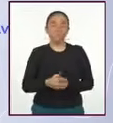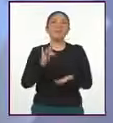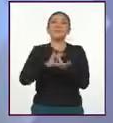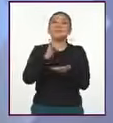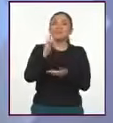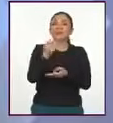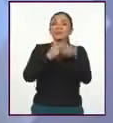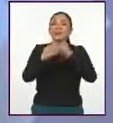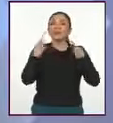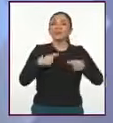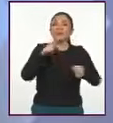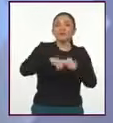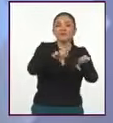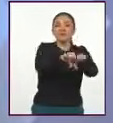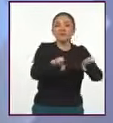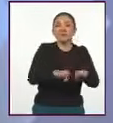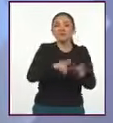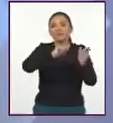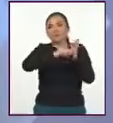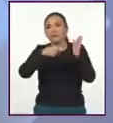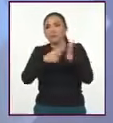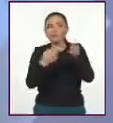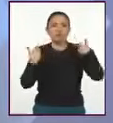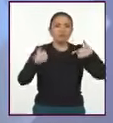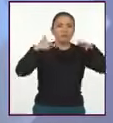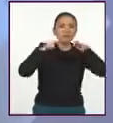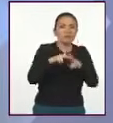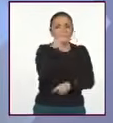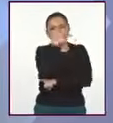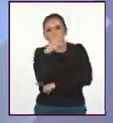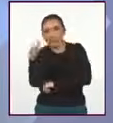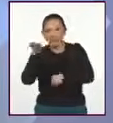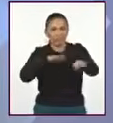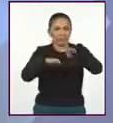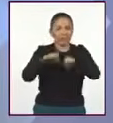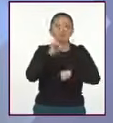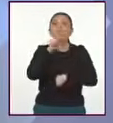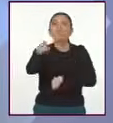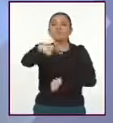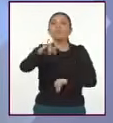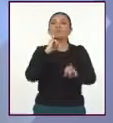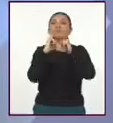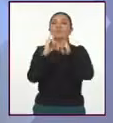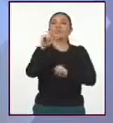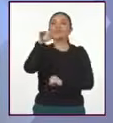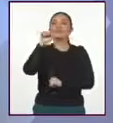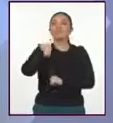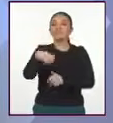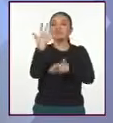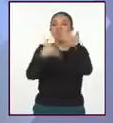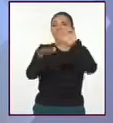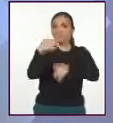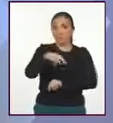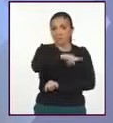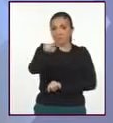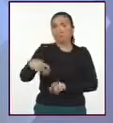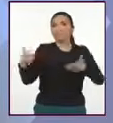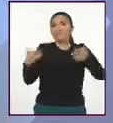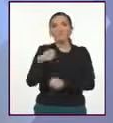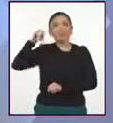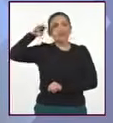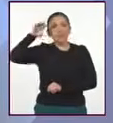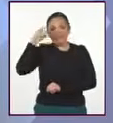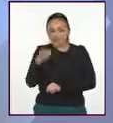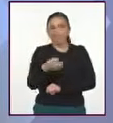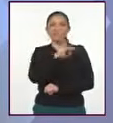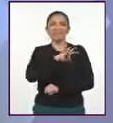Agradecemos al equipo técnico, académico, de producción y a quienes interpretaron en lengua de señas mexicana por hacer posible